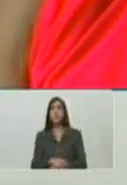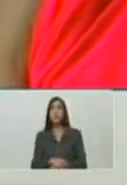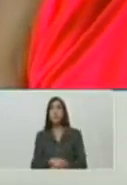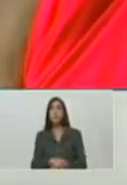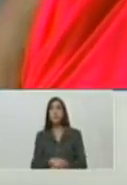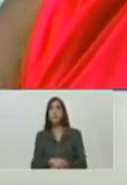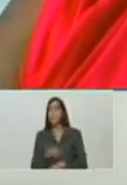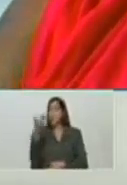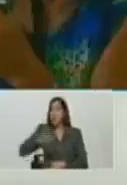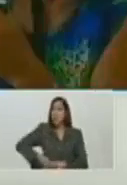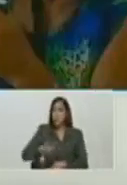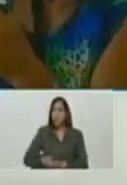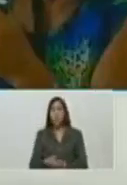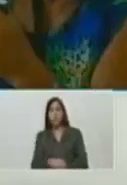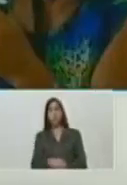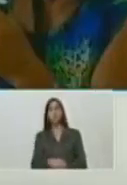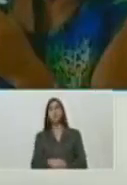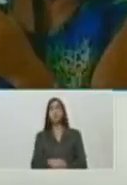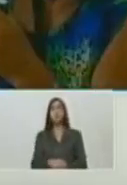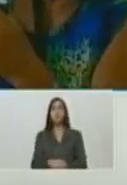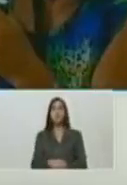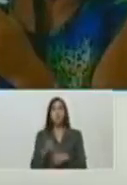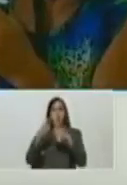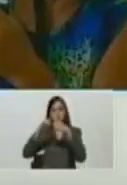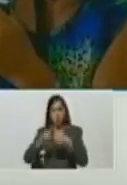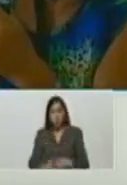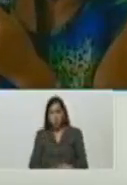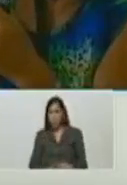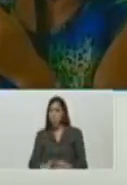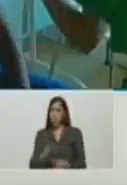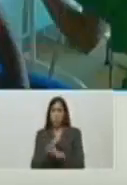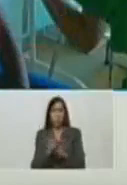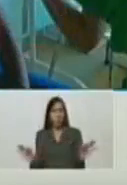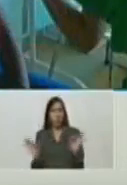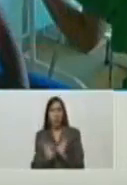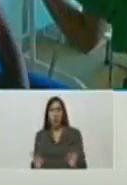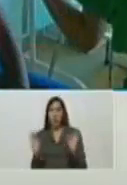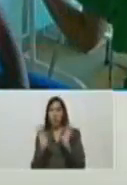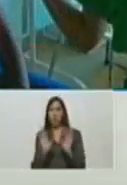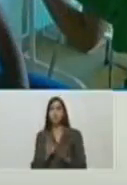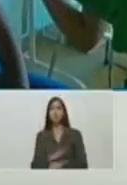cosa. No es jugacarrito, como decía el señor Guerrero.